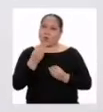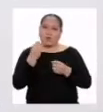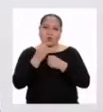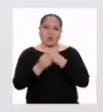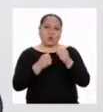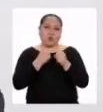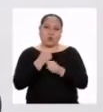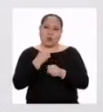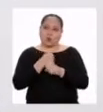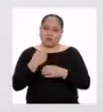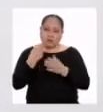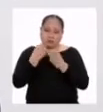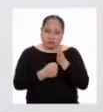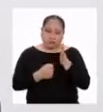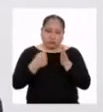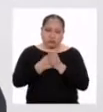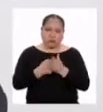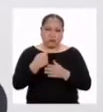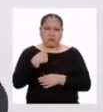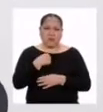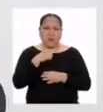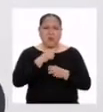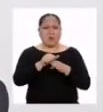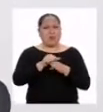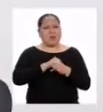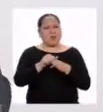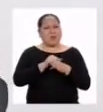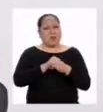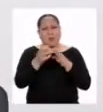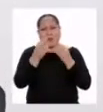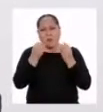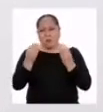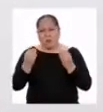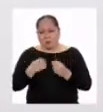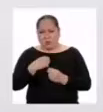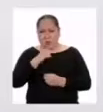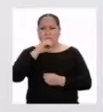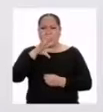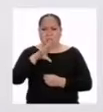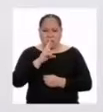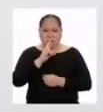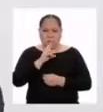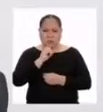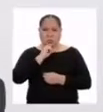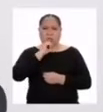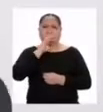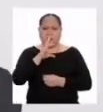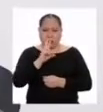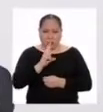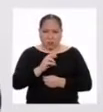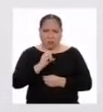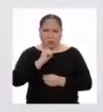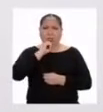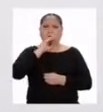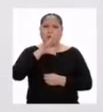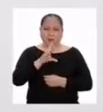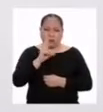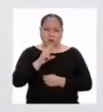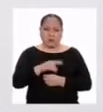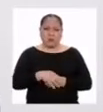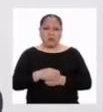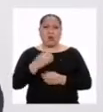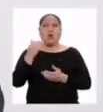años. Yo lo que hacía era practicar un montón para decir la R. Me la pasaba